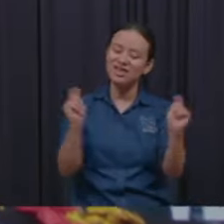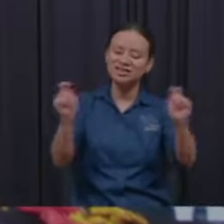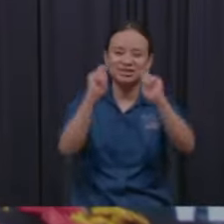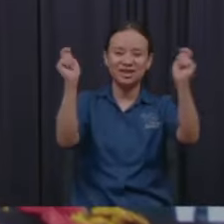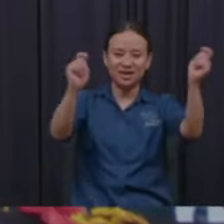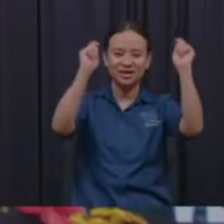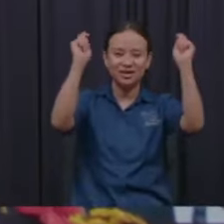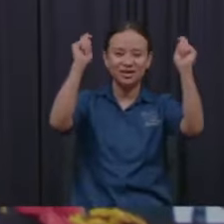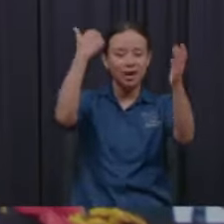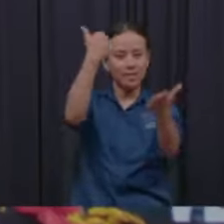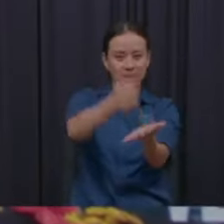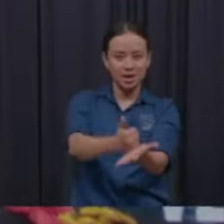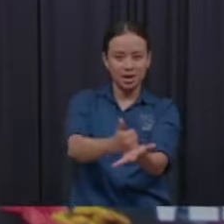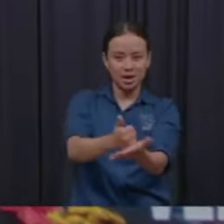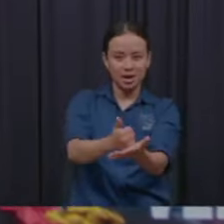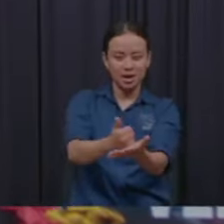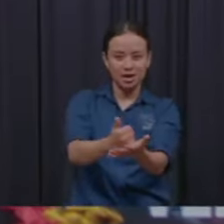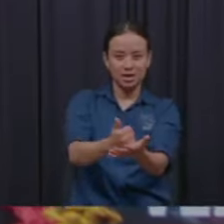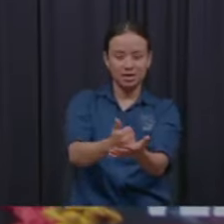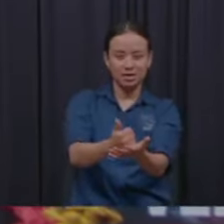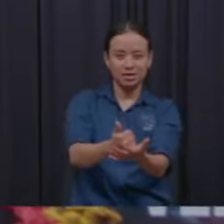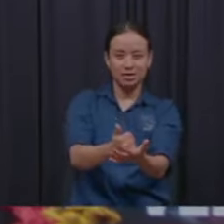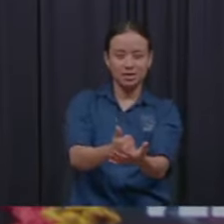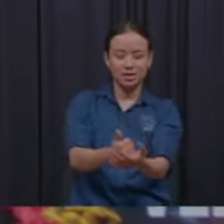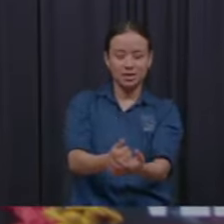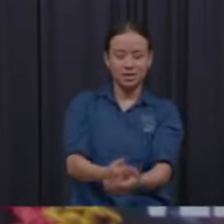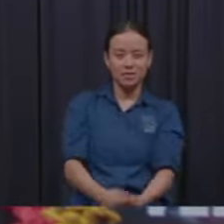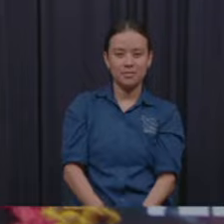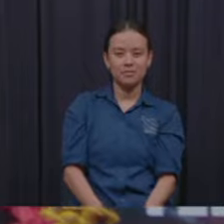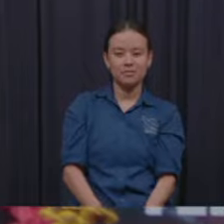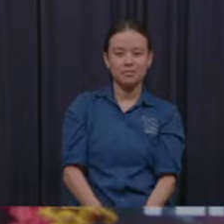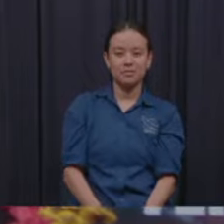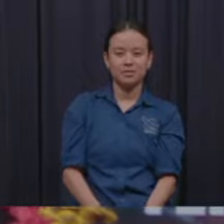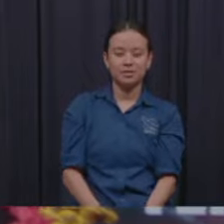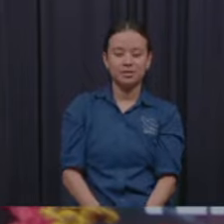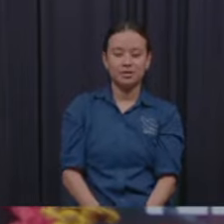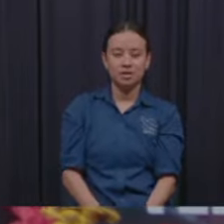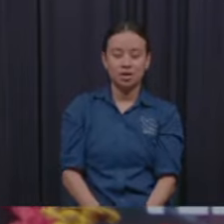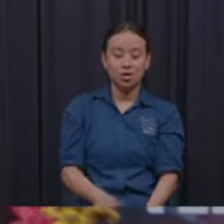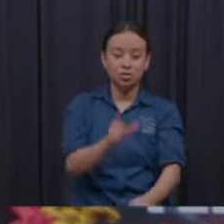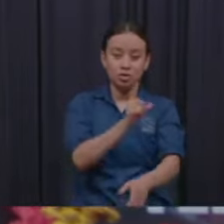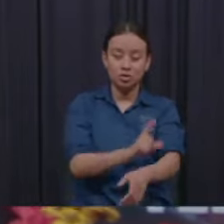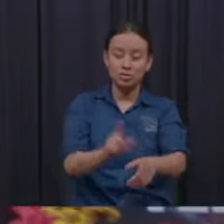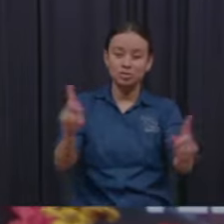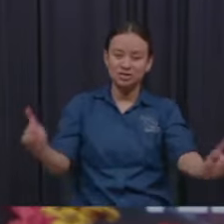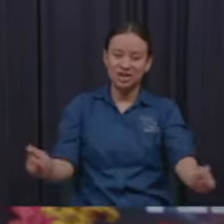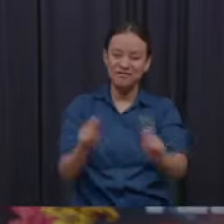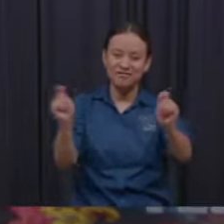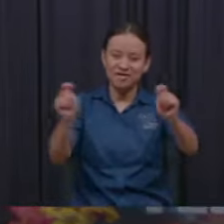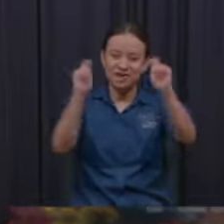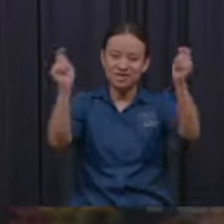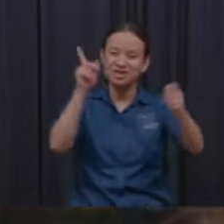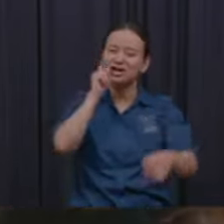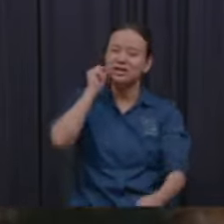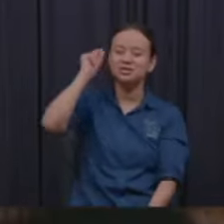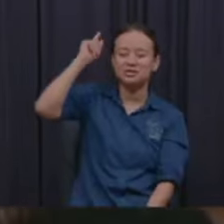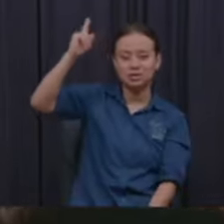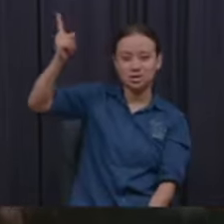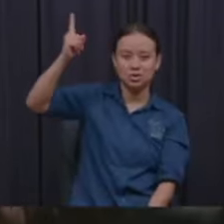Aleluya. Mañana los esperamos a seguir esta fiesta al Señor.